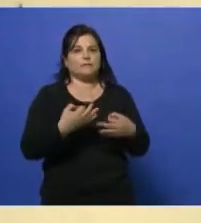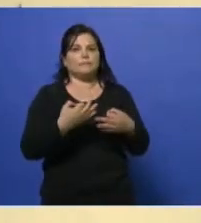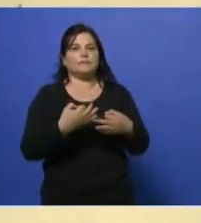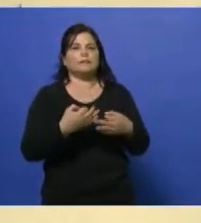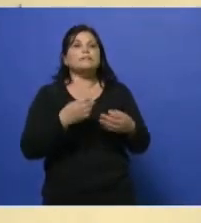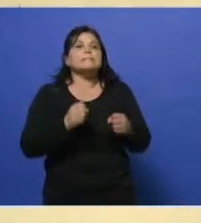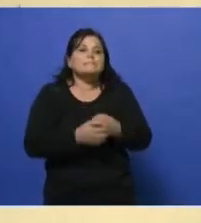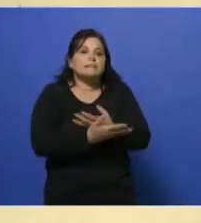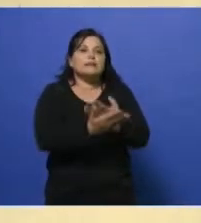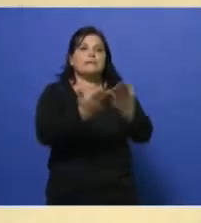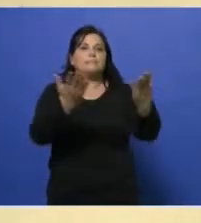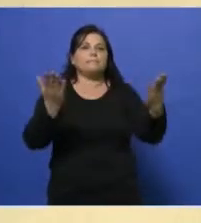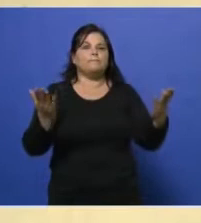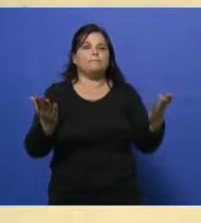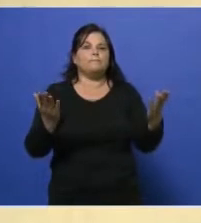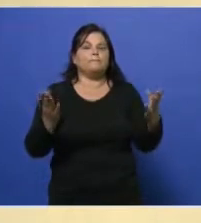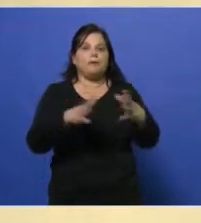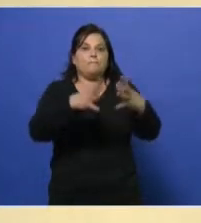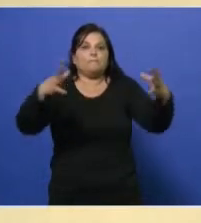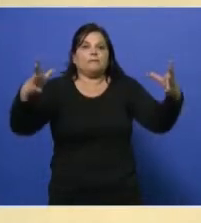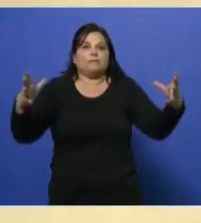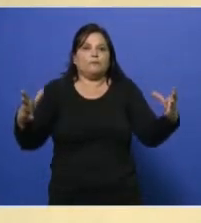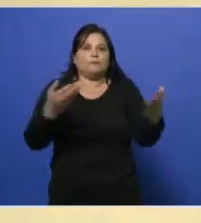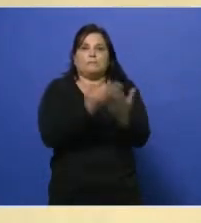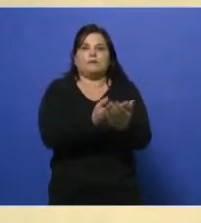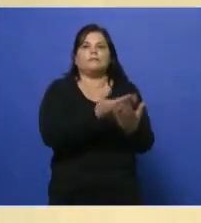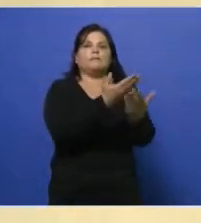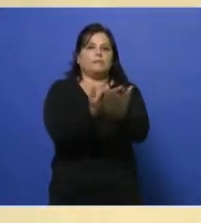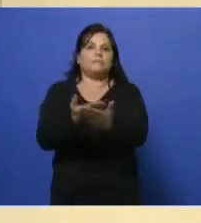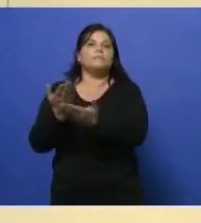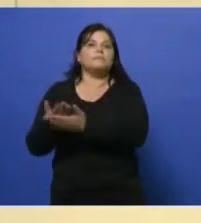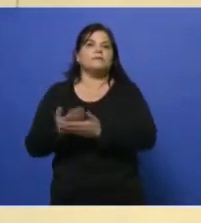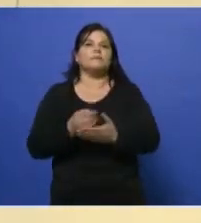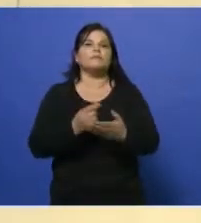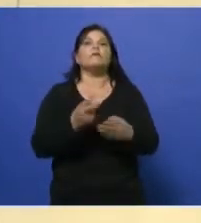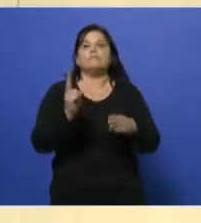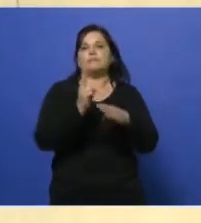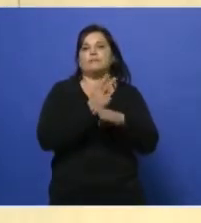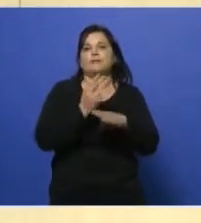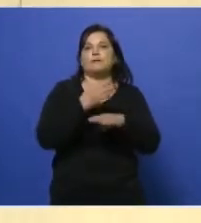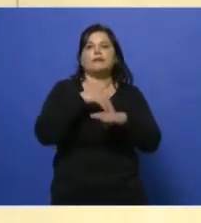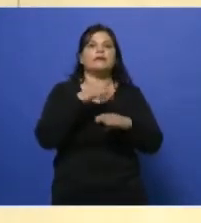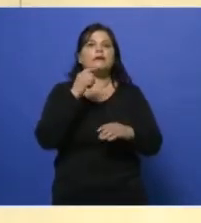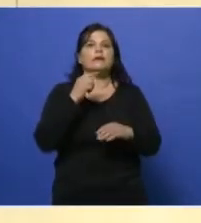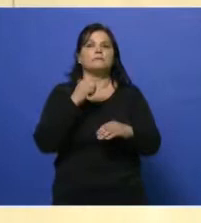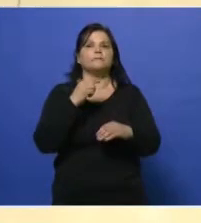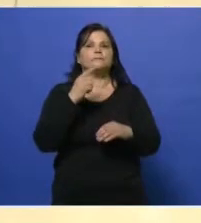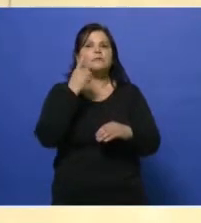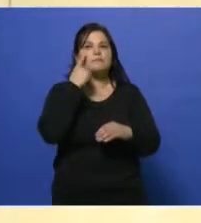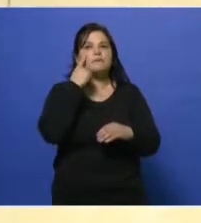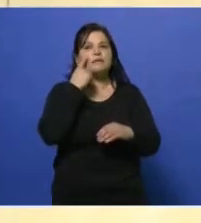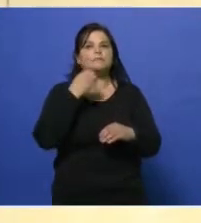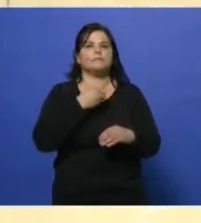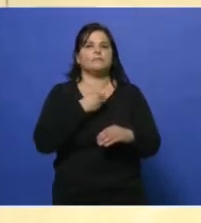la amplitud de propuestas que tiene la universidad en el marco del formato del Villa María Viviciente. En ese sentido hay una